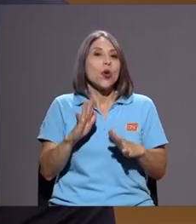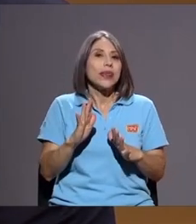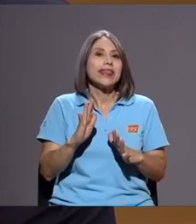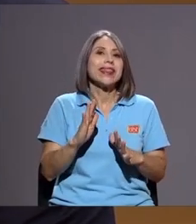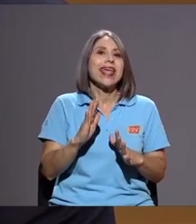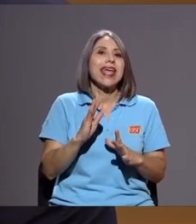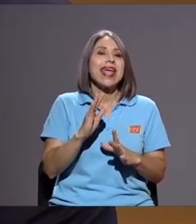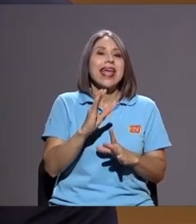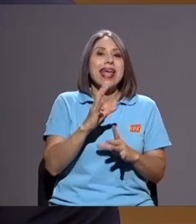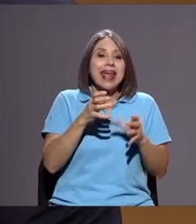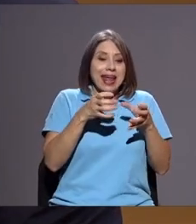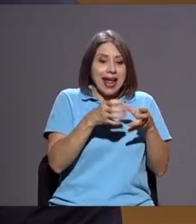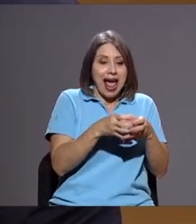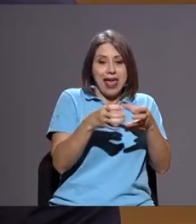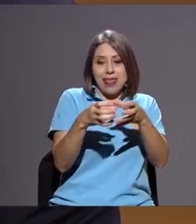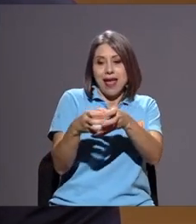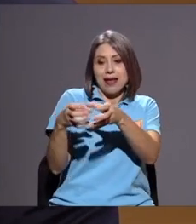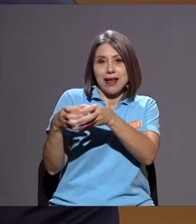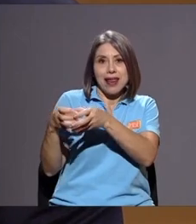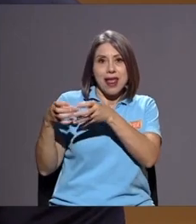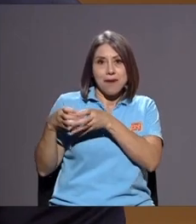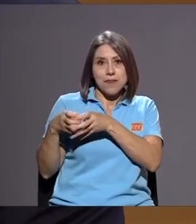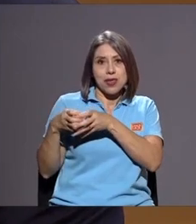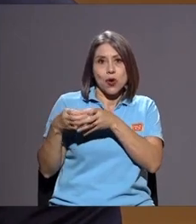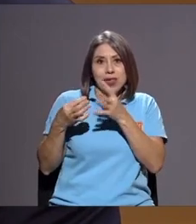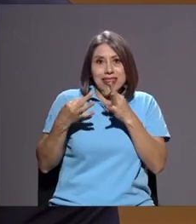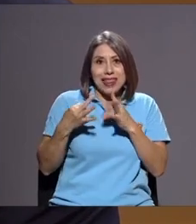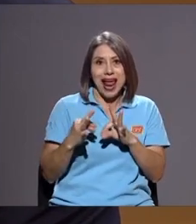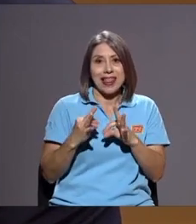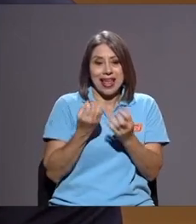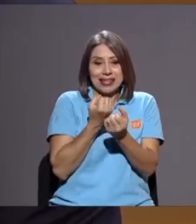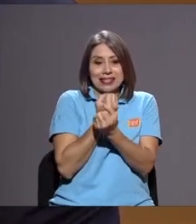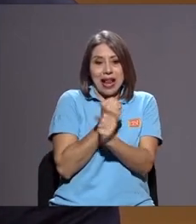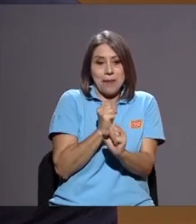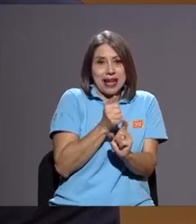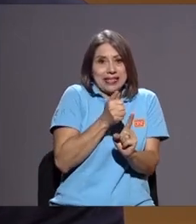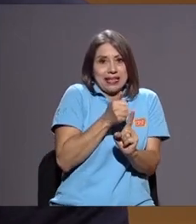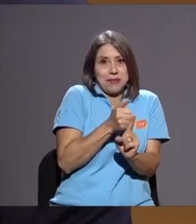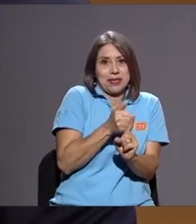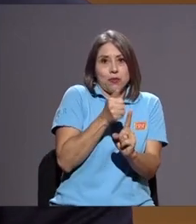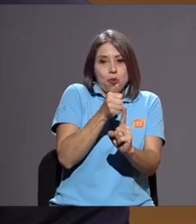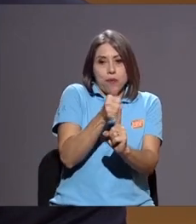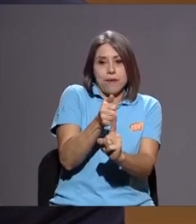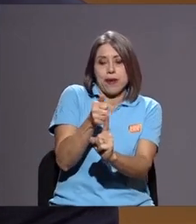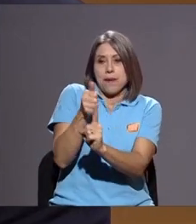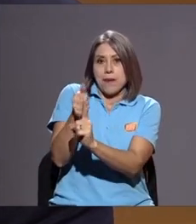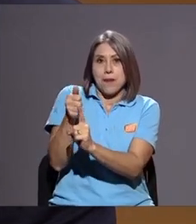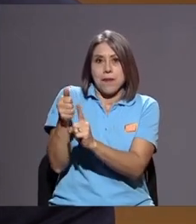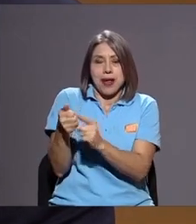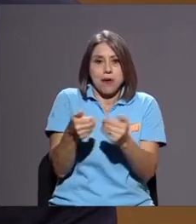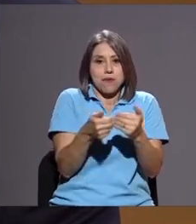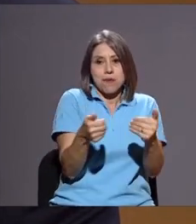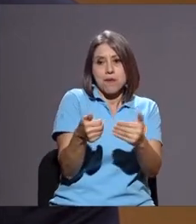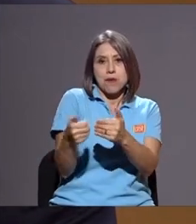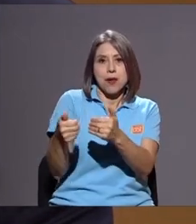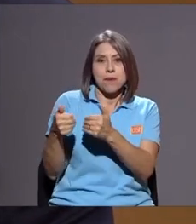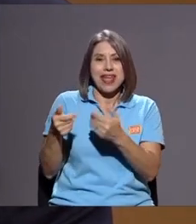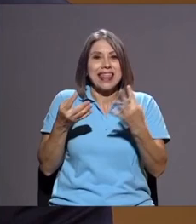diferentes gremios lo que trata es de salvar su pellejo tratar de recuperar sus